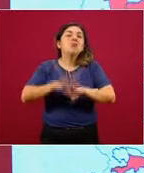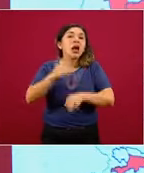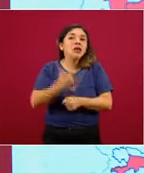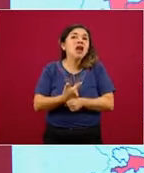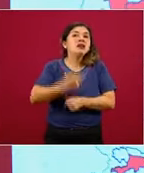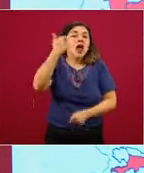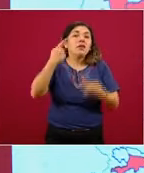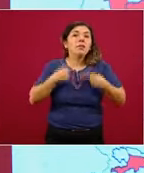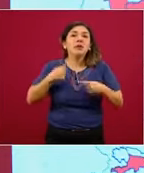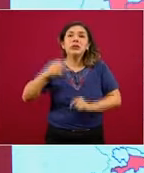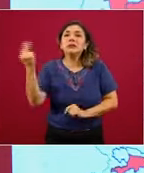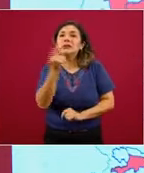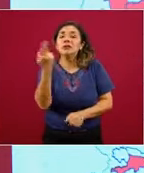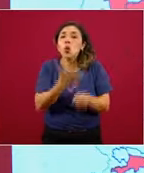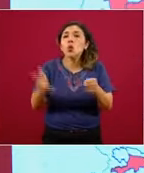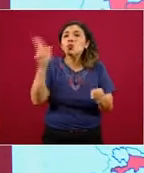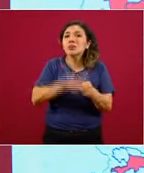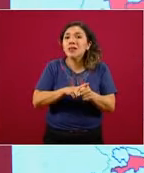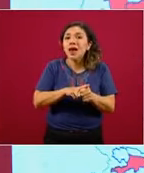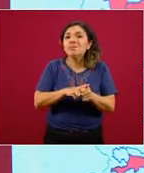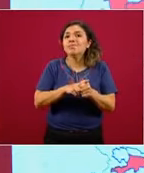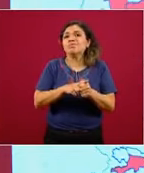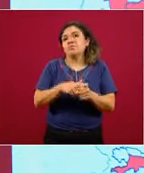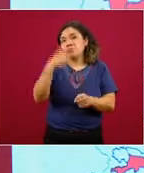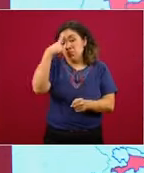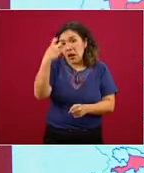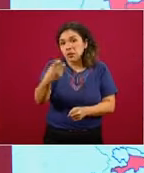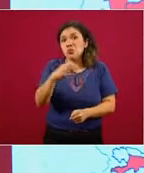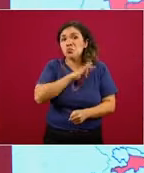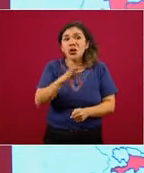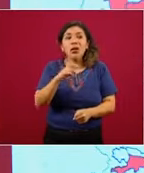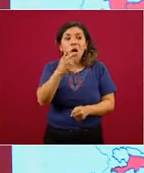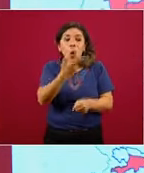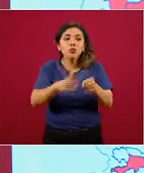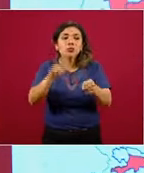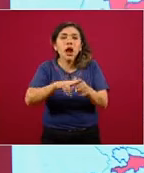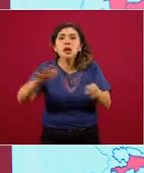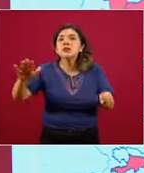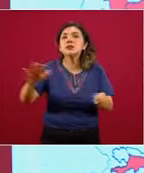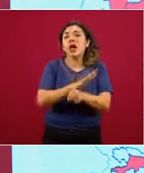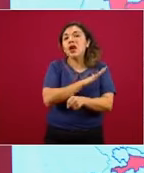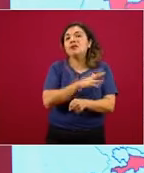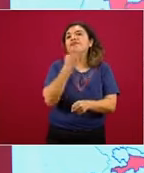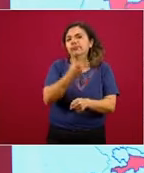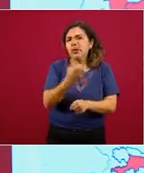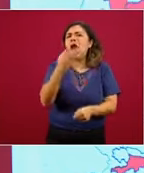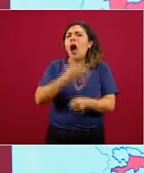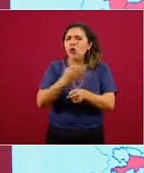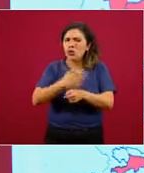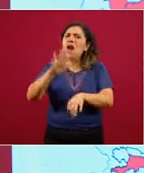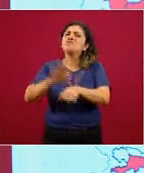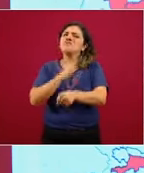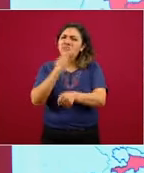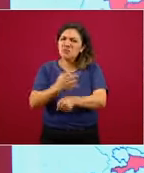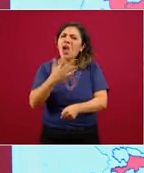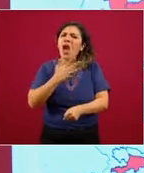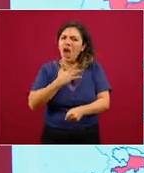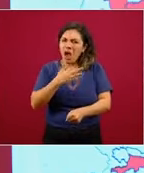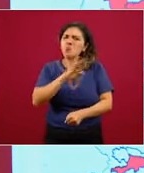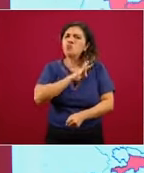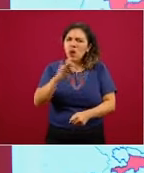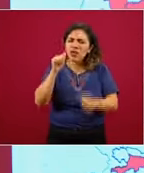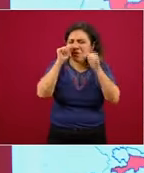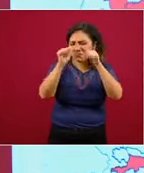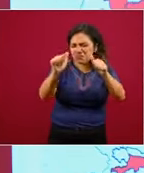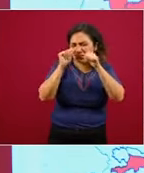casos graves que requieran hospitalización, contribuir a una saturación de los mismos, aunque todavía están en niveles en los que pueden hacer